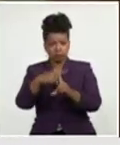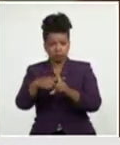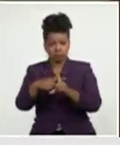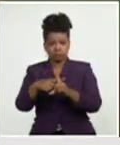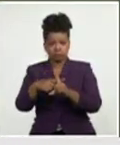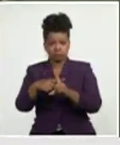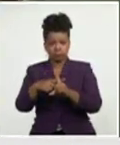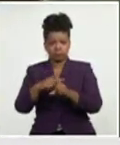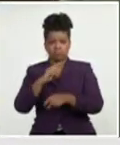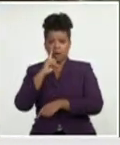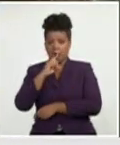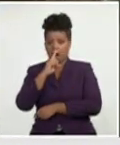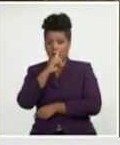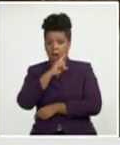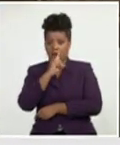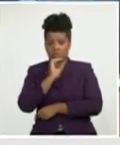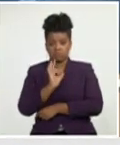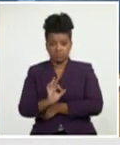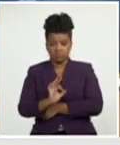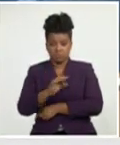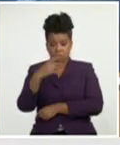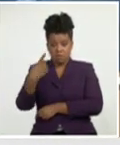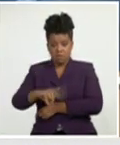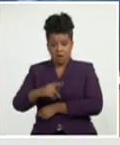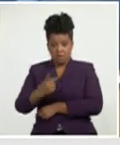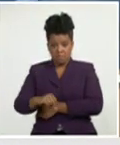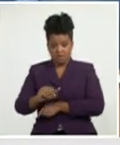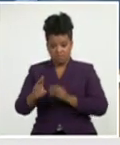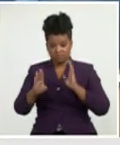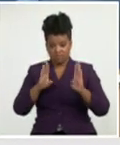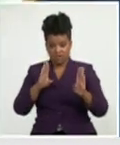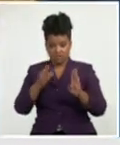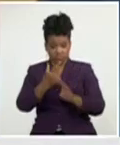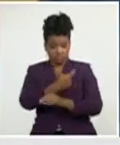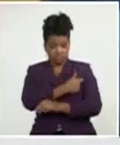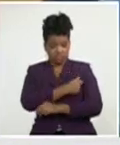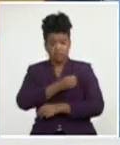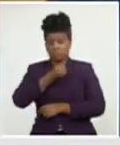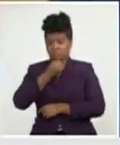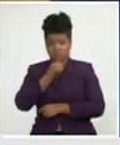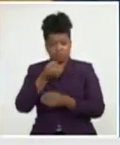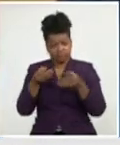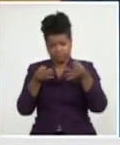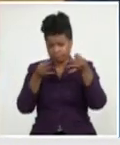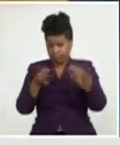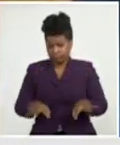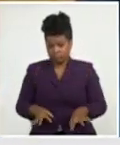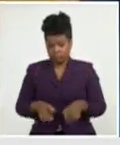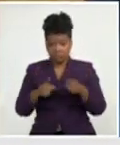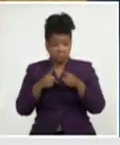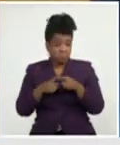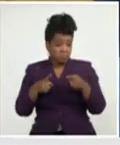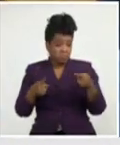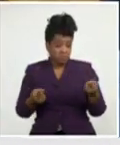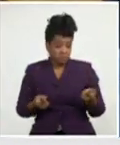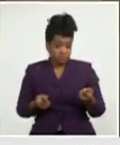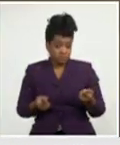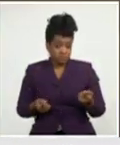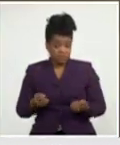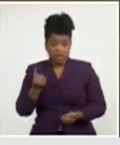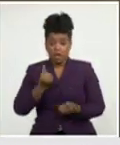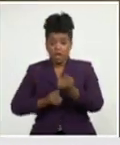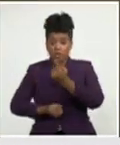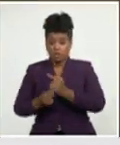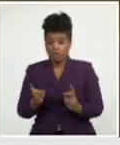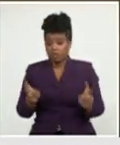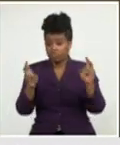de los ensayos clínicos. Esto es algo que puede ocurrir por 2 razones. Primero, porque hay placebos en el estudio. Ha ocurrido en todas